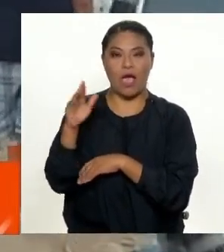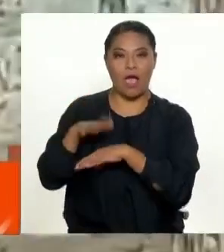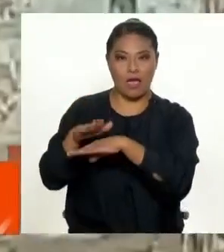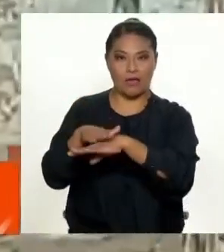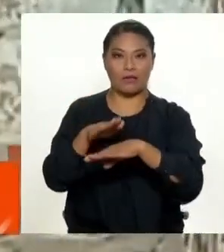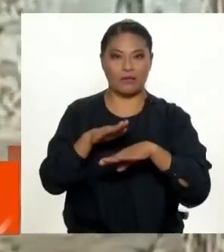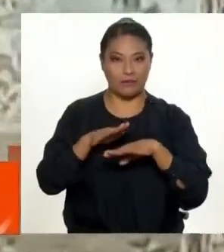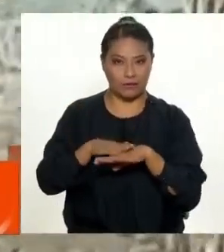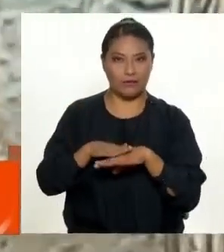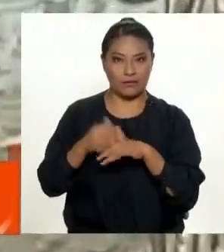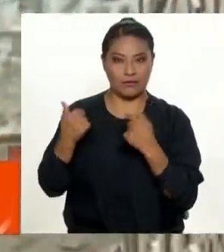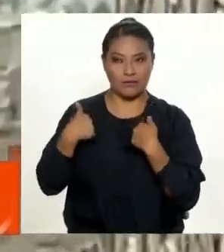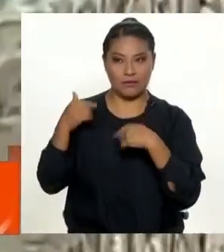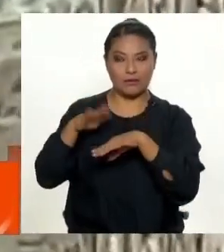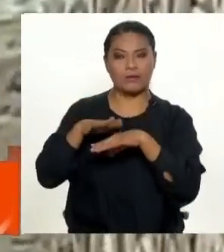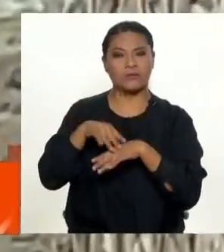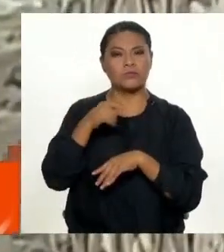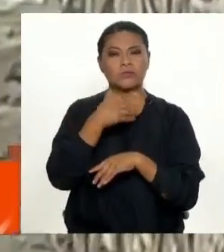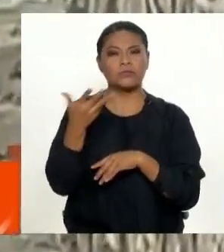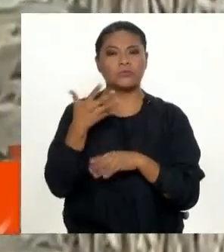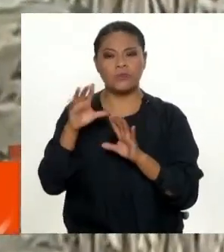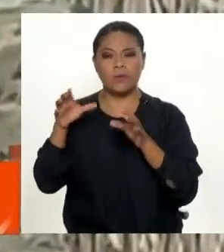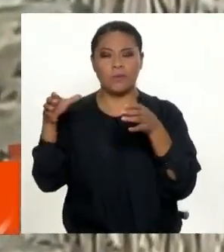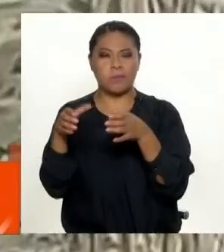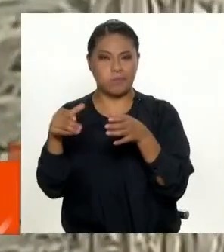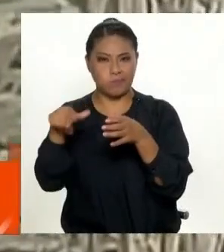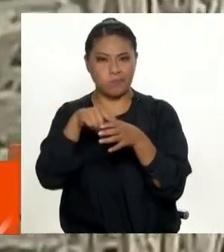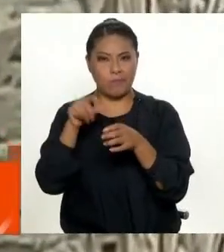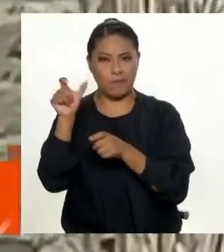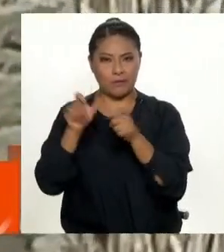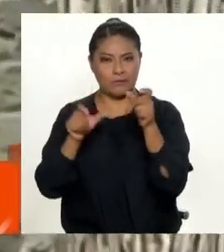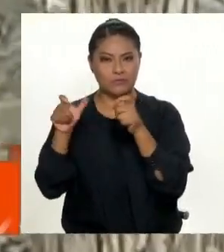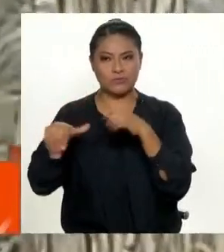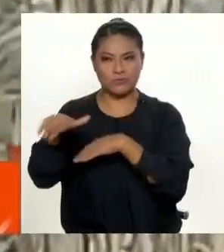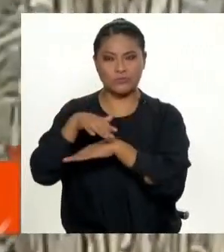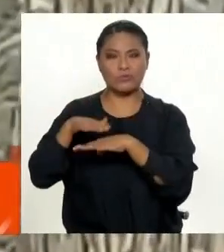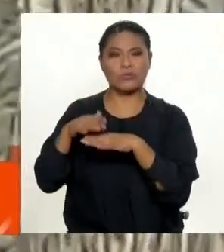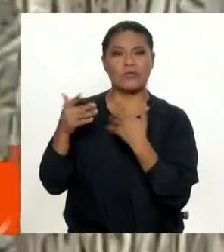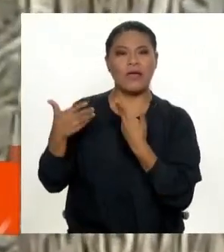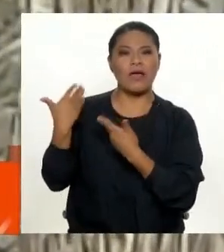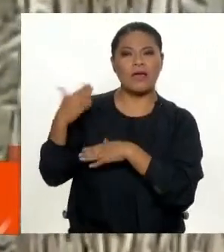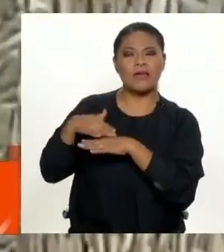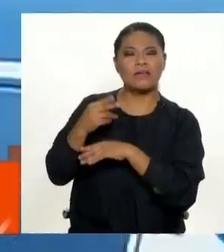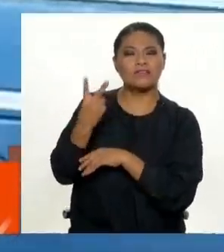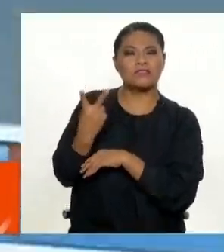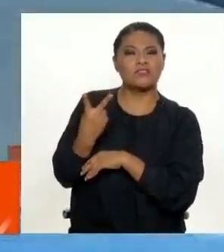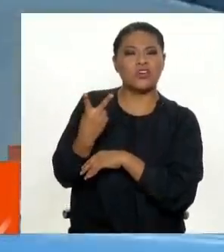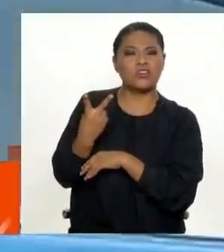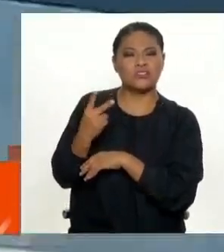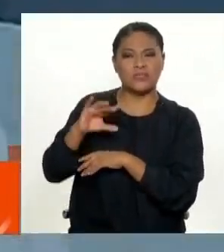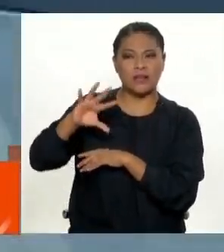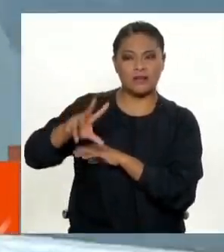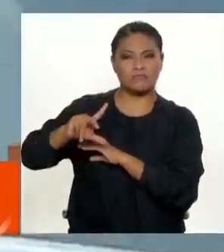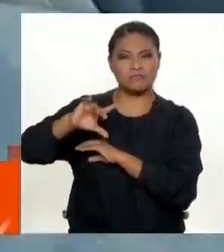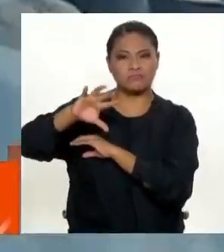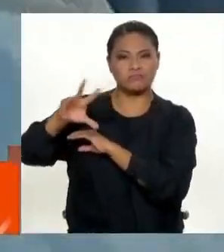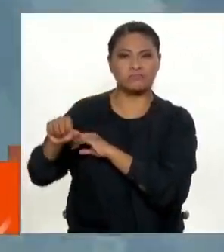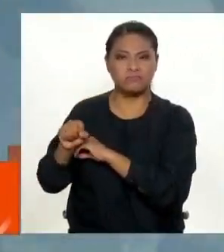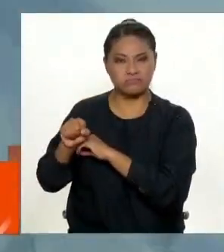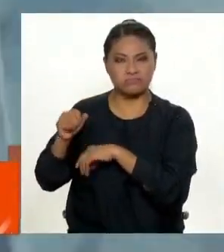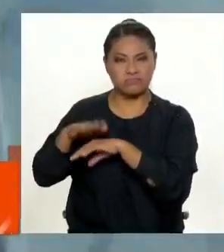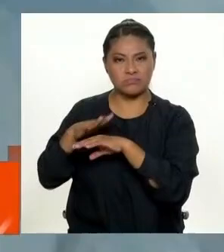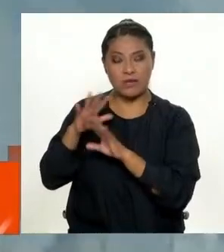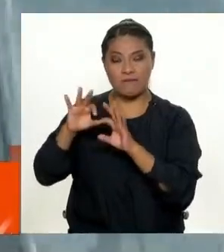operativo realizado en el sector de Jecuán. Los agentes sorprendieron a esta banda de ladrones cuando intentaban asaltar a una familia que iba a